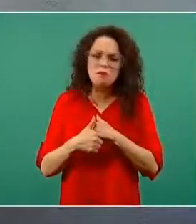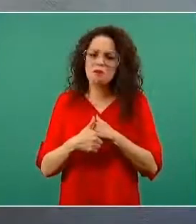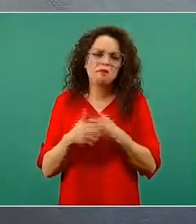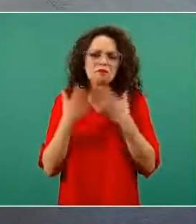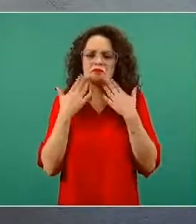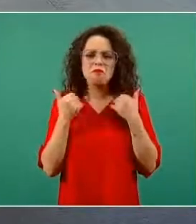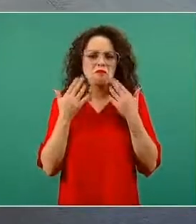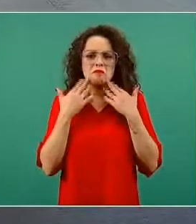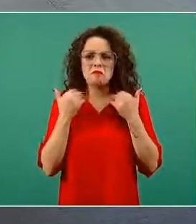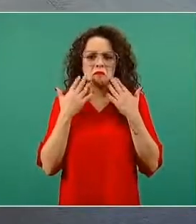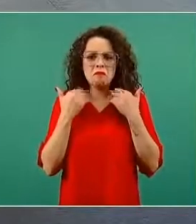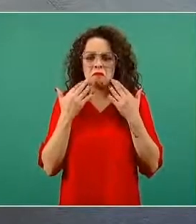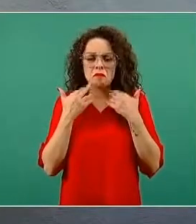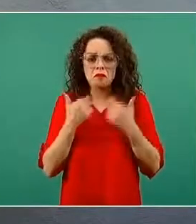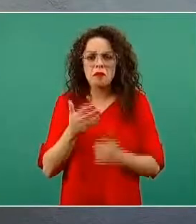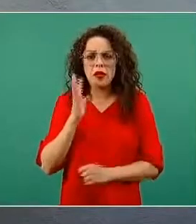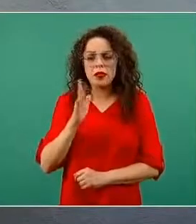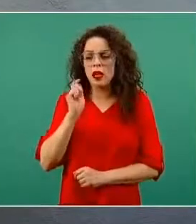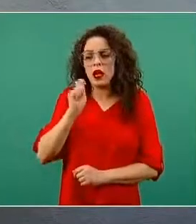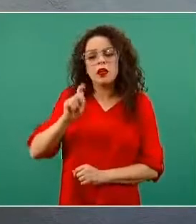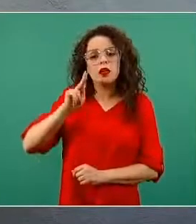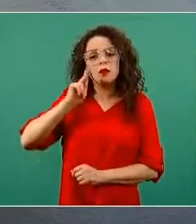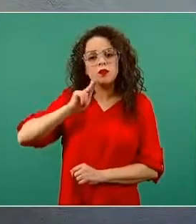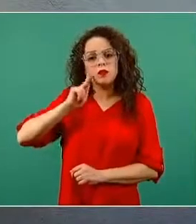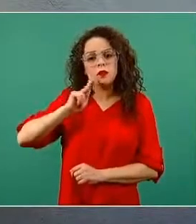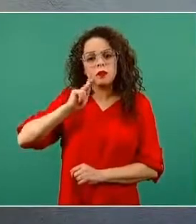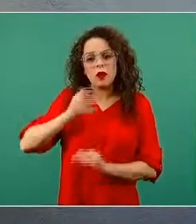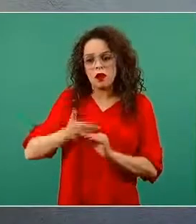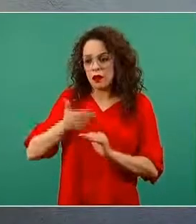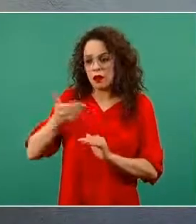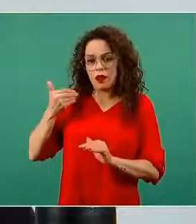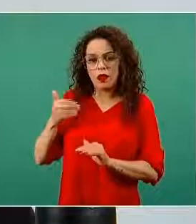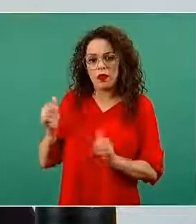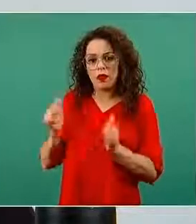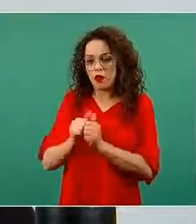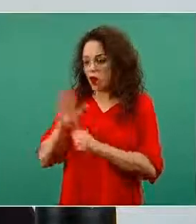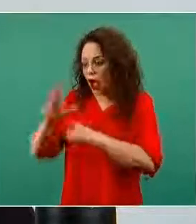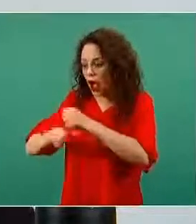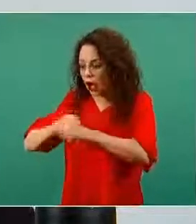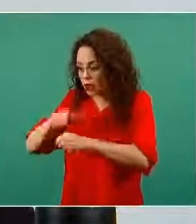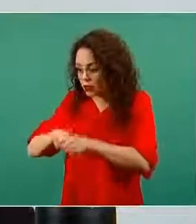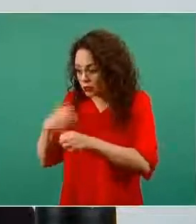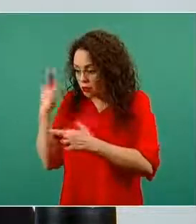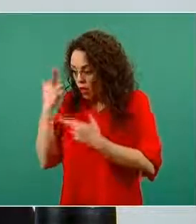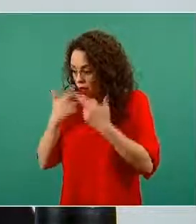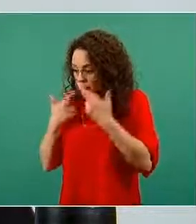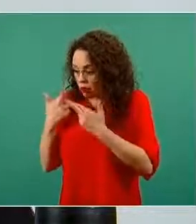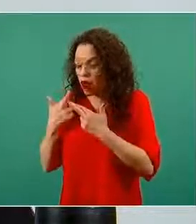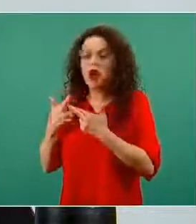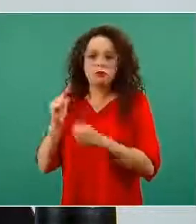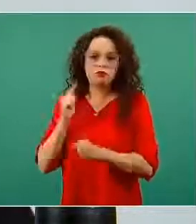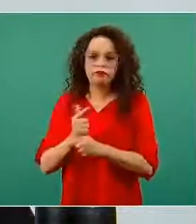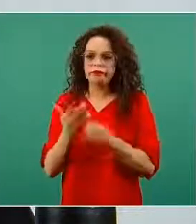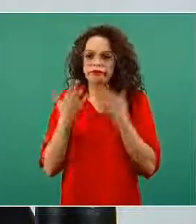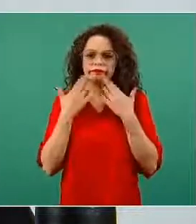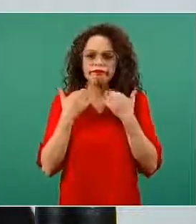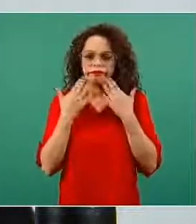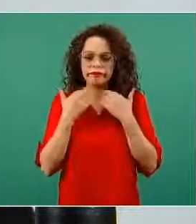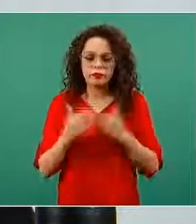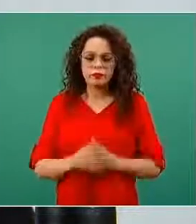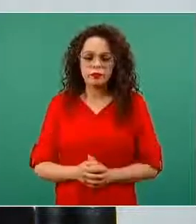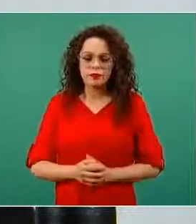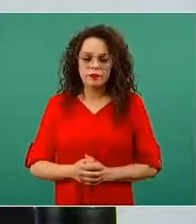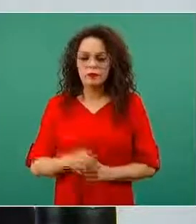lo decía en los propios ensayos en modelos animales, y además a la par es